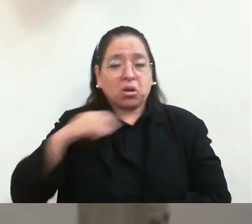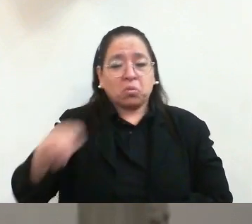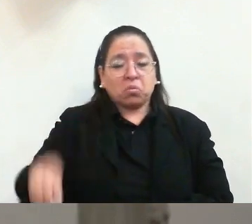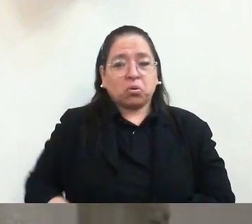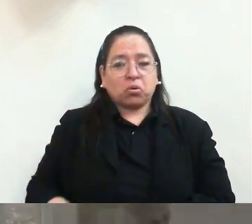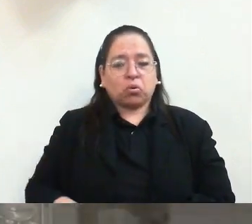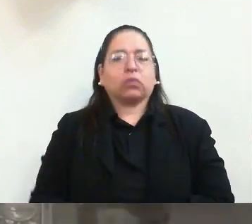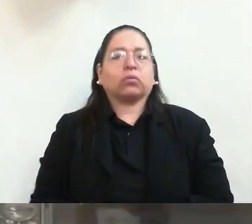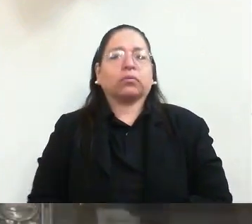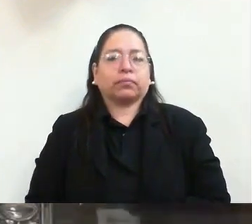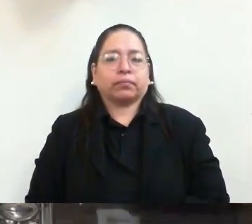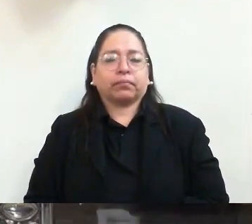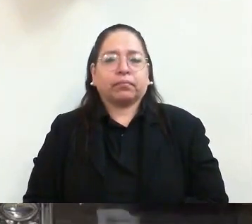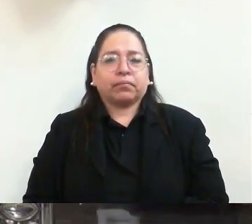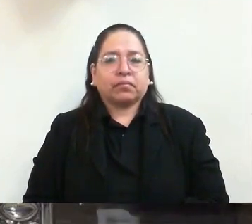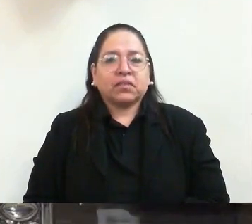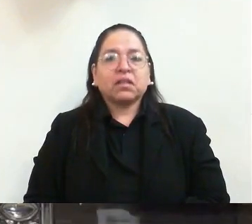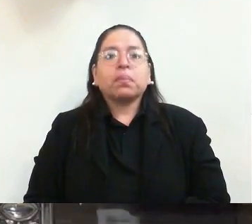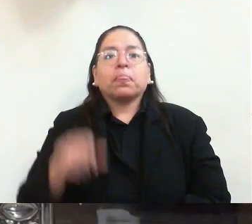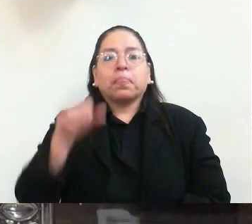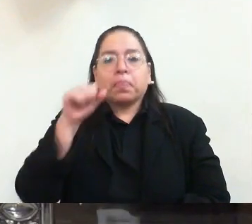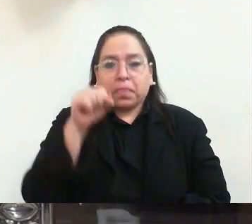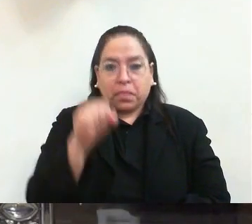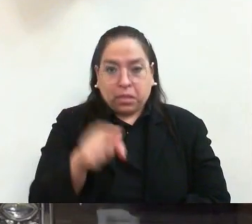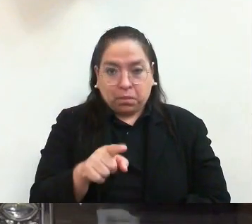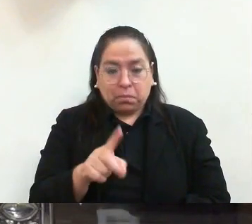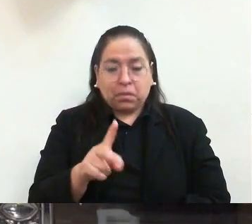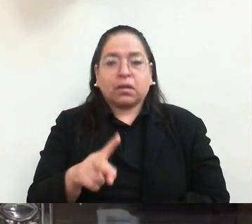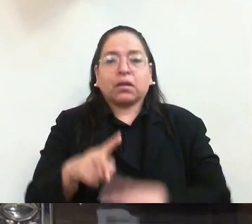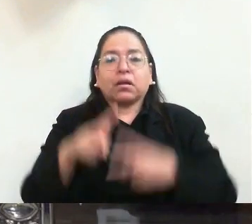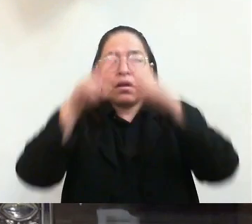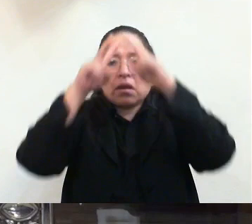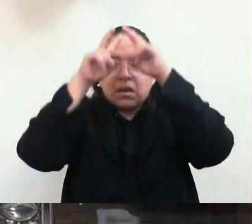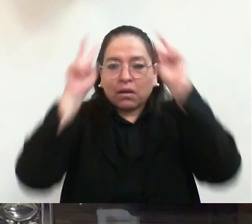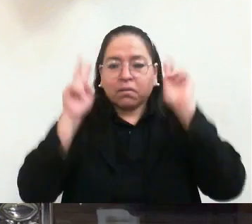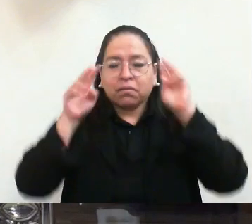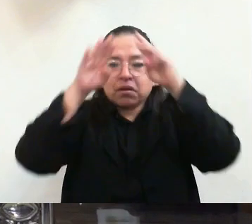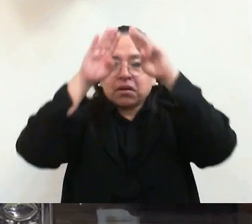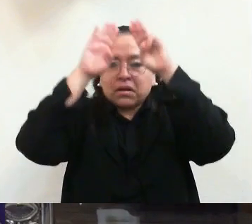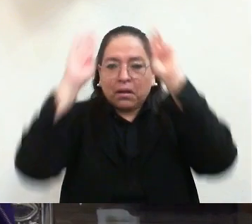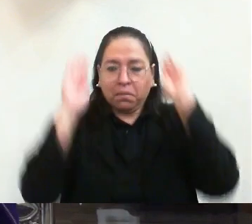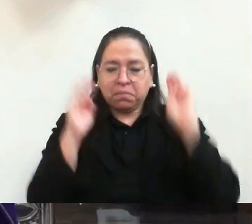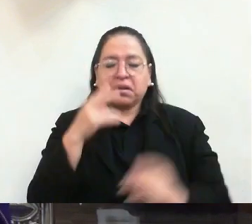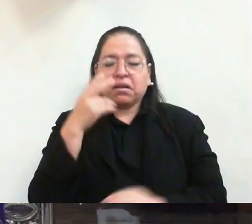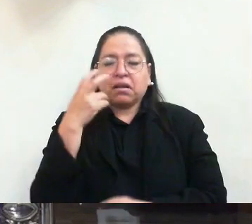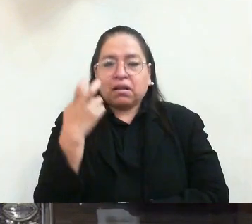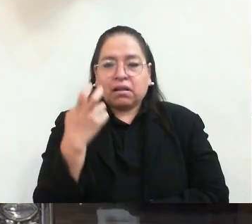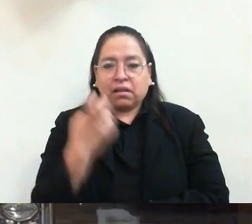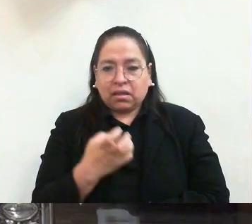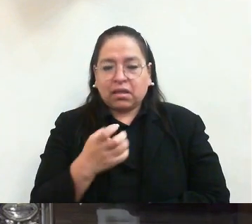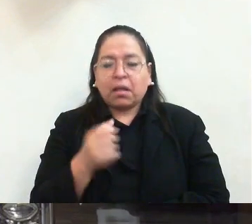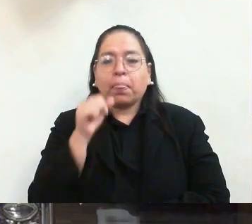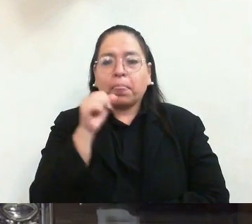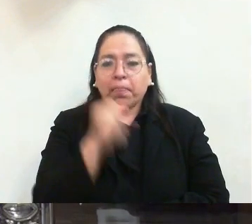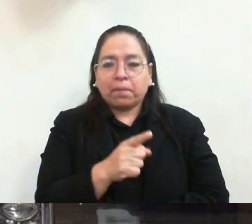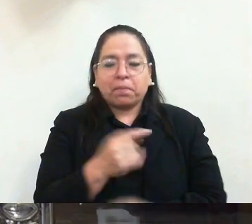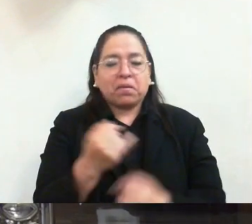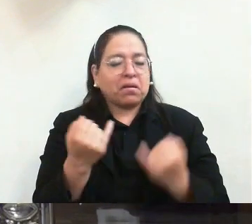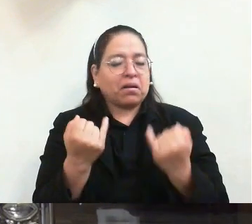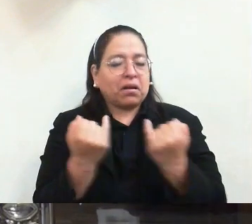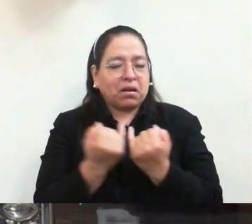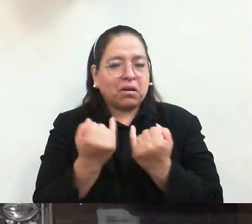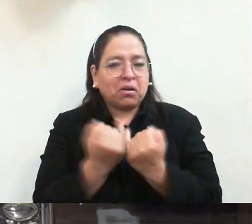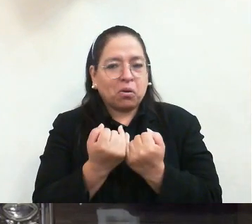maría también corrió peligro recuerdan lo que dice el santo